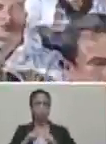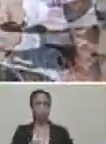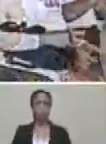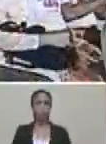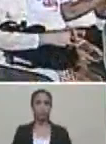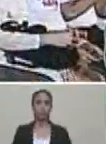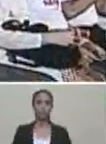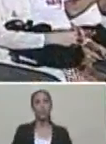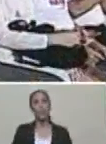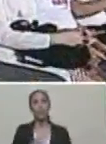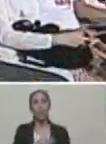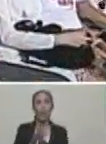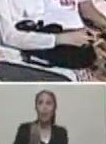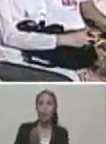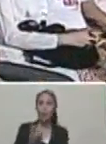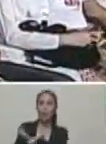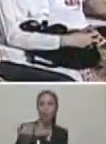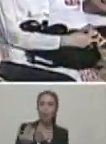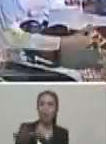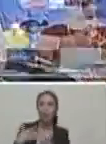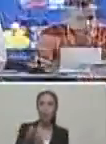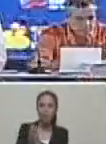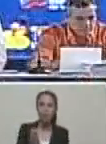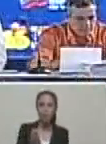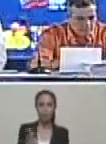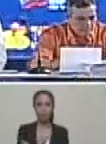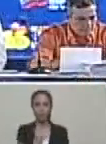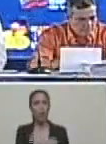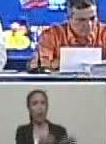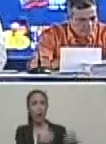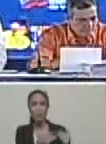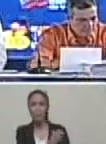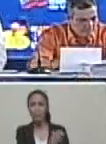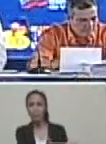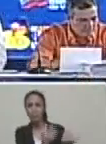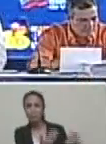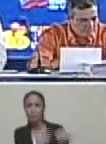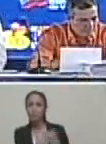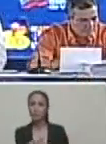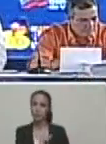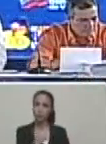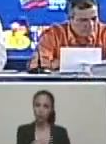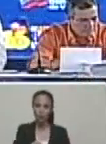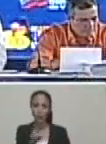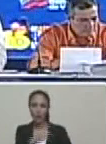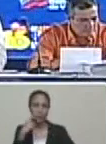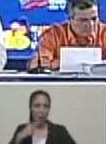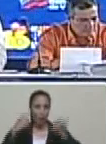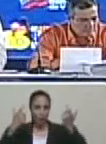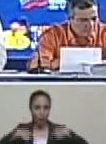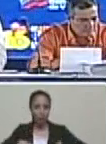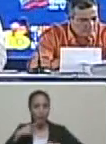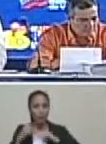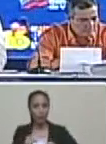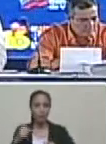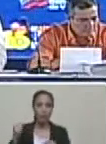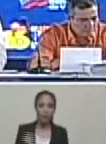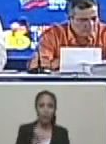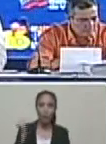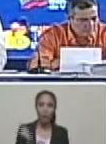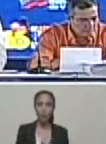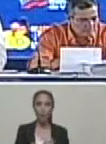Venezuela no es mendigo de nadie. Venezuela no es mendigo de nadie. Venezuela es un país de trabajo,